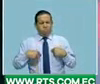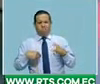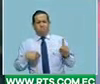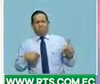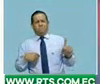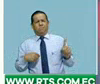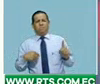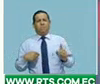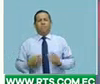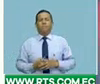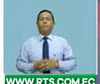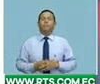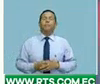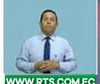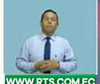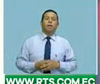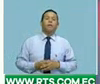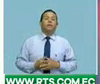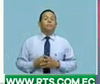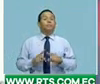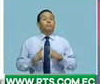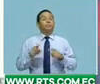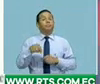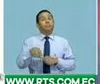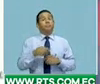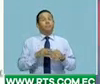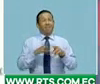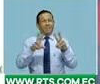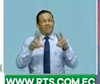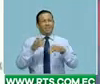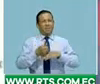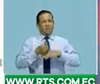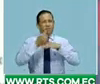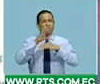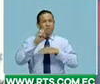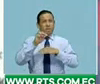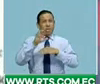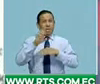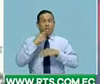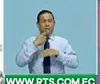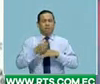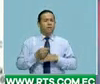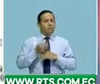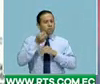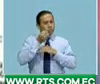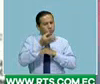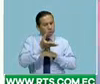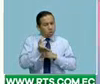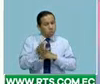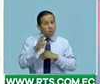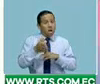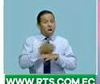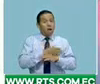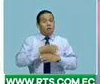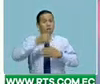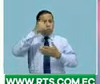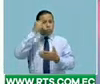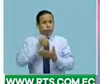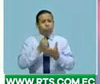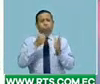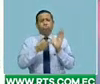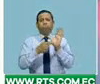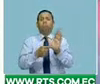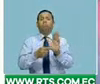microminoritario. Mientras tanto, el Tribunal Contencioso Electoral notificó al Consejo Nacional Electoral ejecutoría de la sentencia donde rechazó el